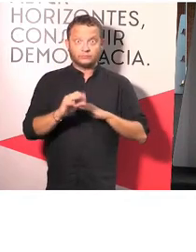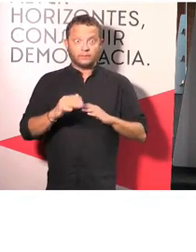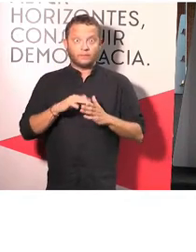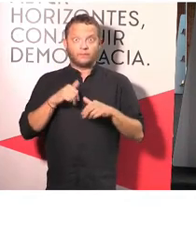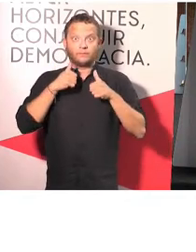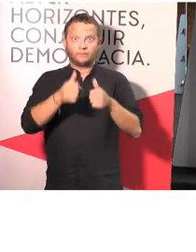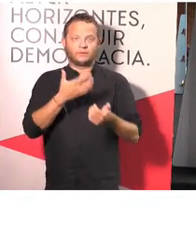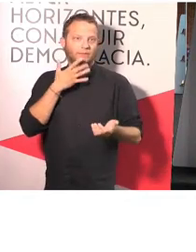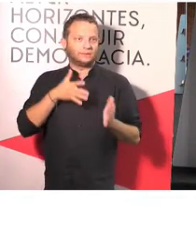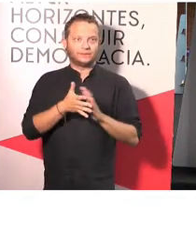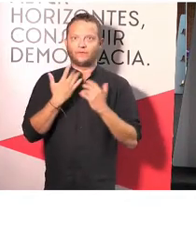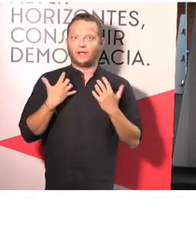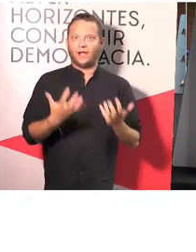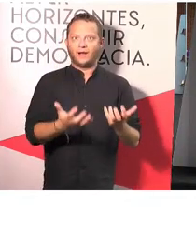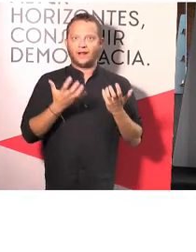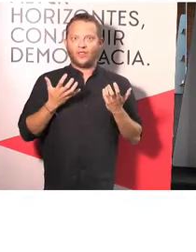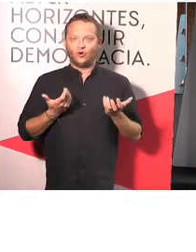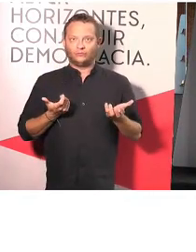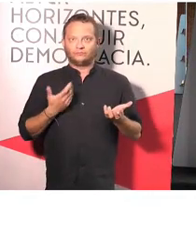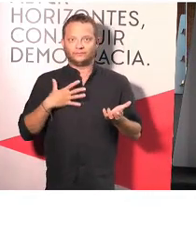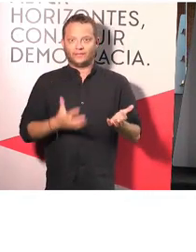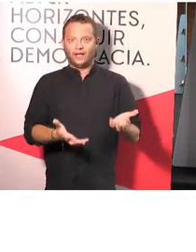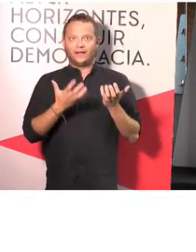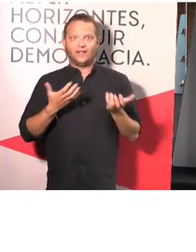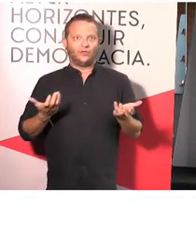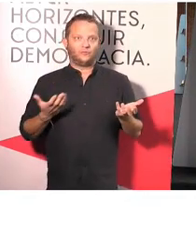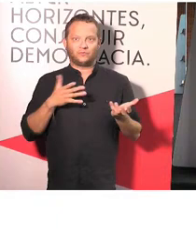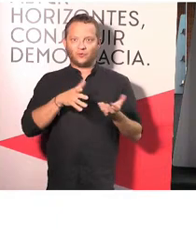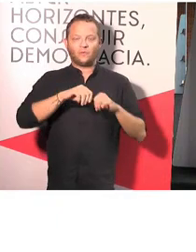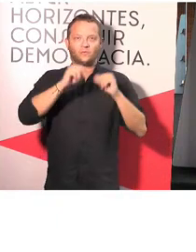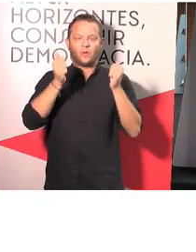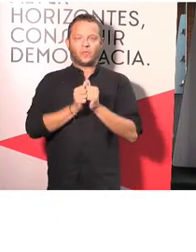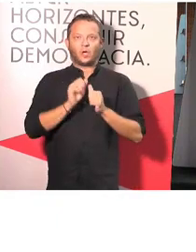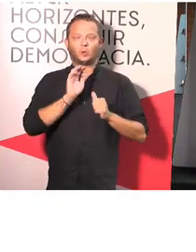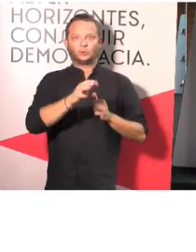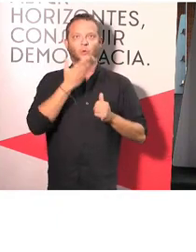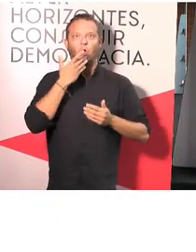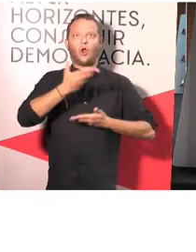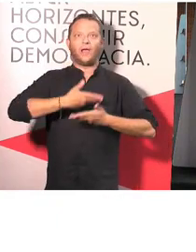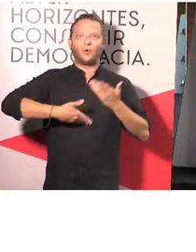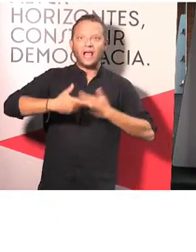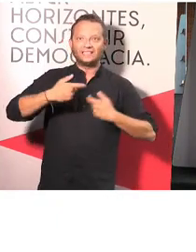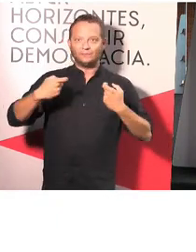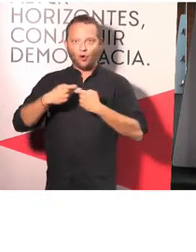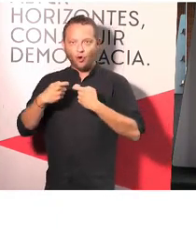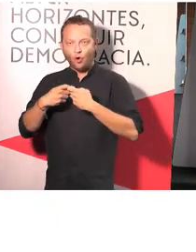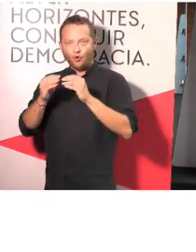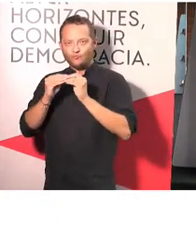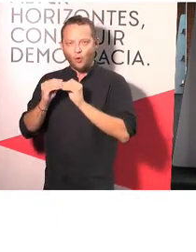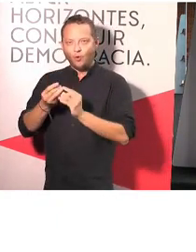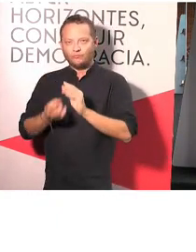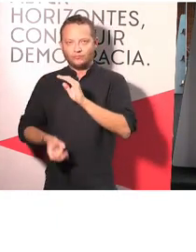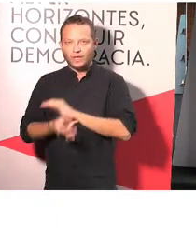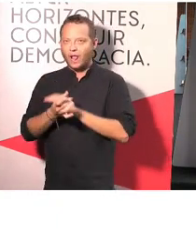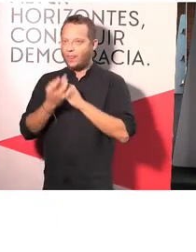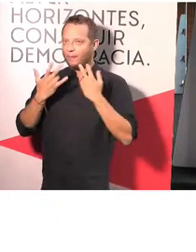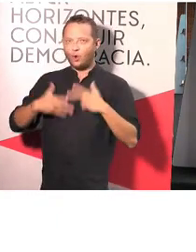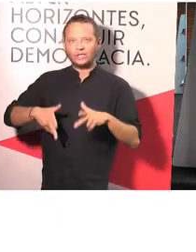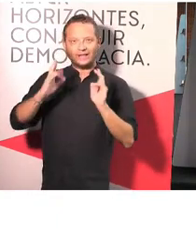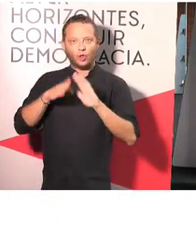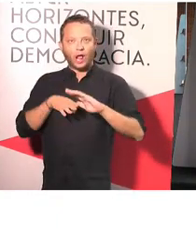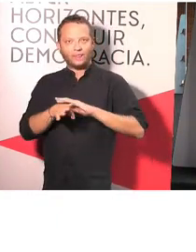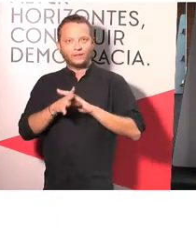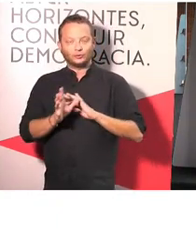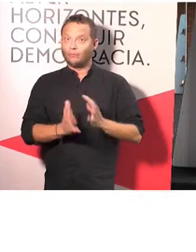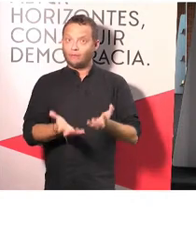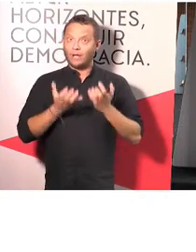y ha ganado, no sé cómo decirlo. Ha ganado como modelo colaborativo, procomún, democratizador del acceso, ¿no?